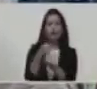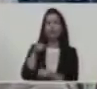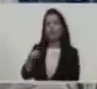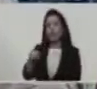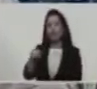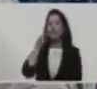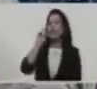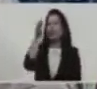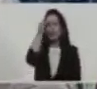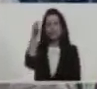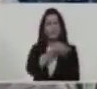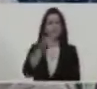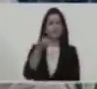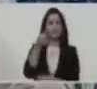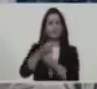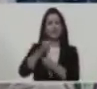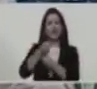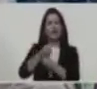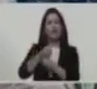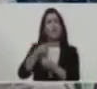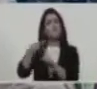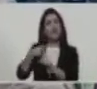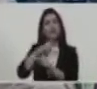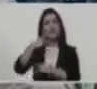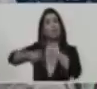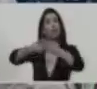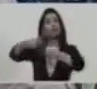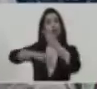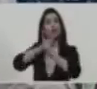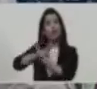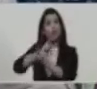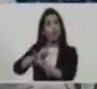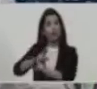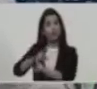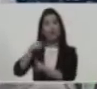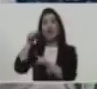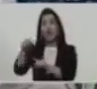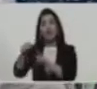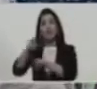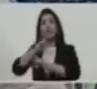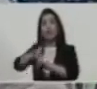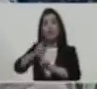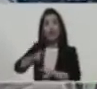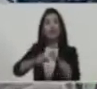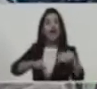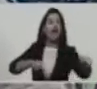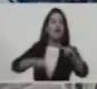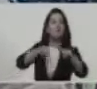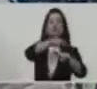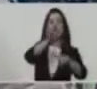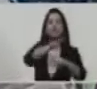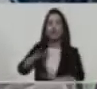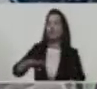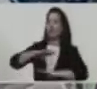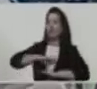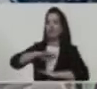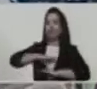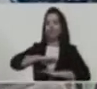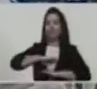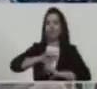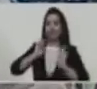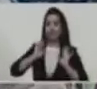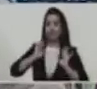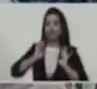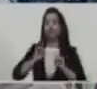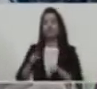máxima eficiencia y productividad y satisfacción de las necesidades de nuestro pueblo y de nuestro país.